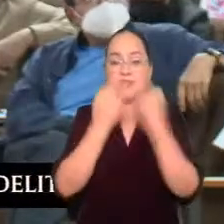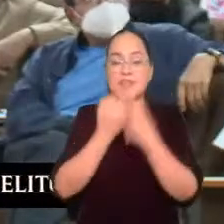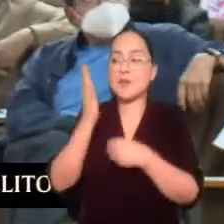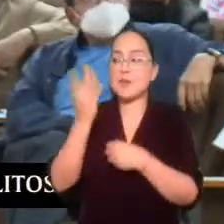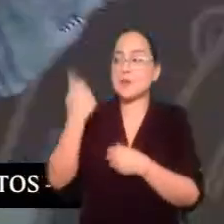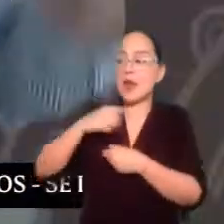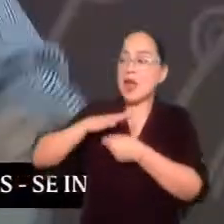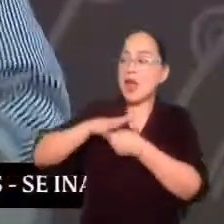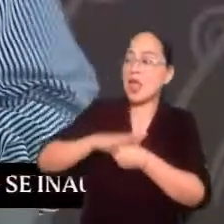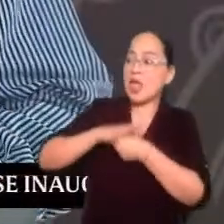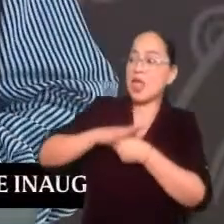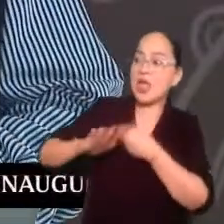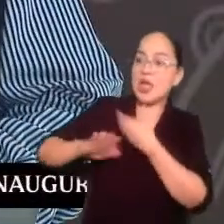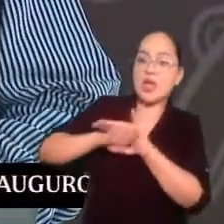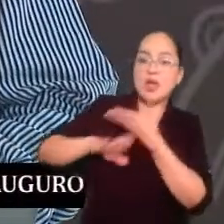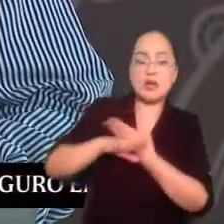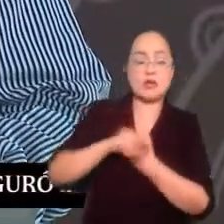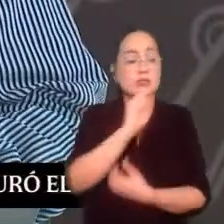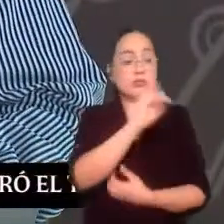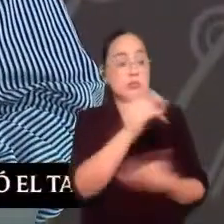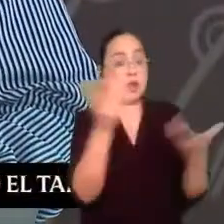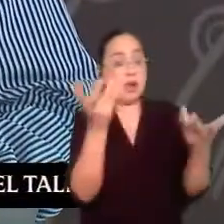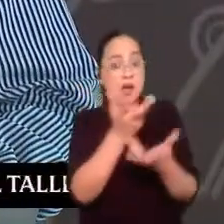que pueden usarlas.